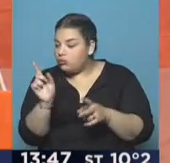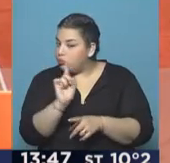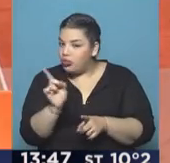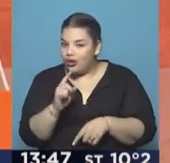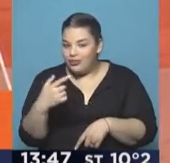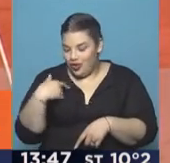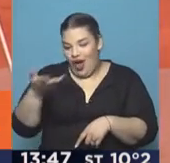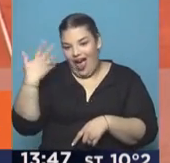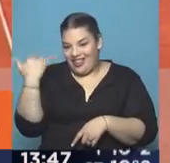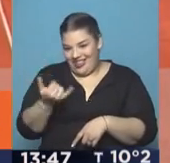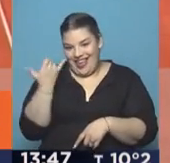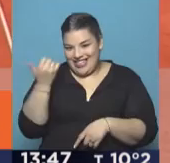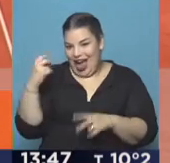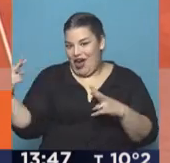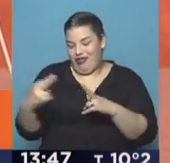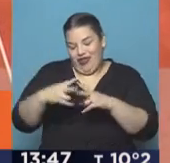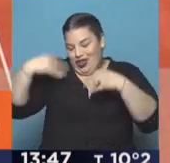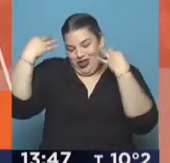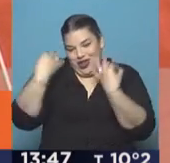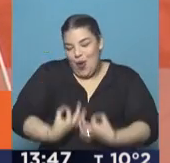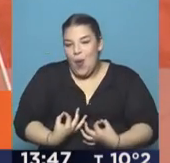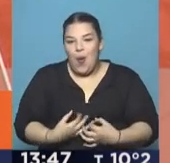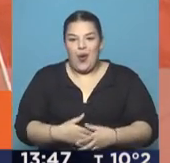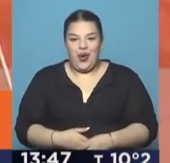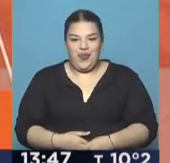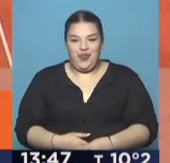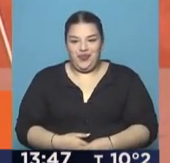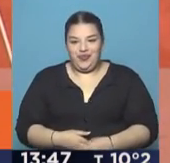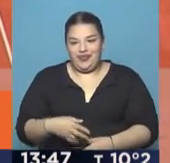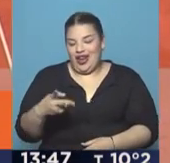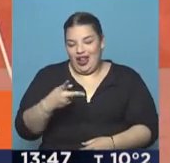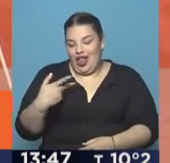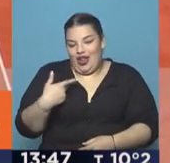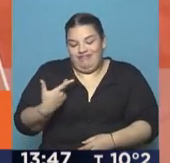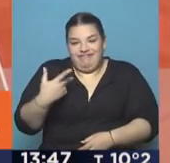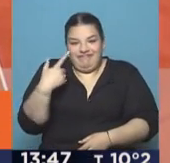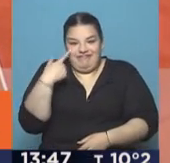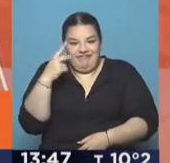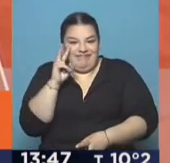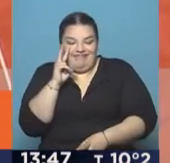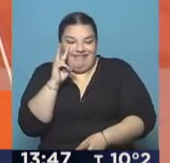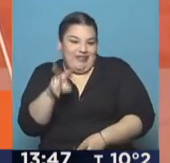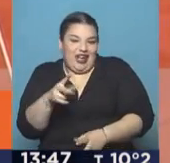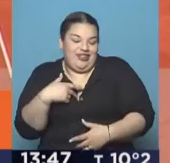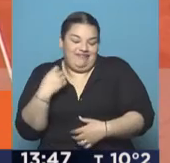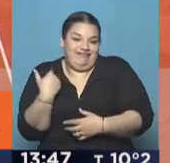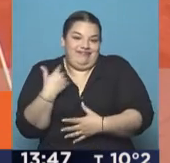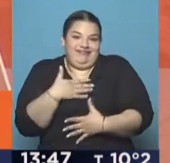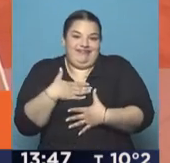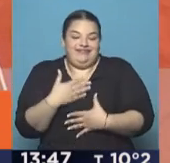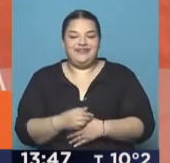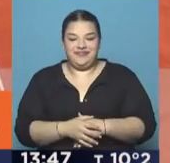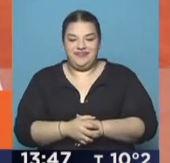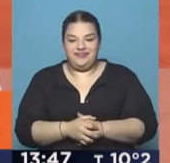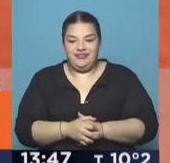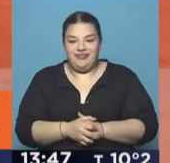foto. Voy así. Sí, son ídolos y son ejemplos, así que.